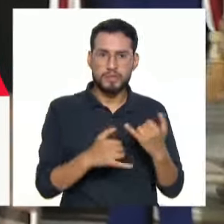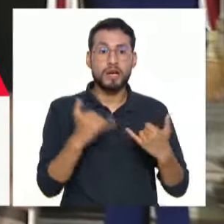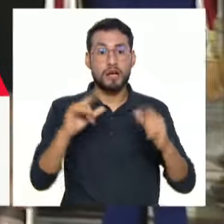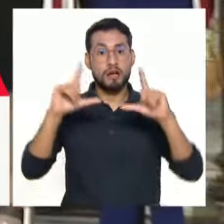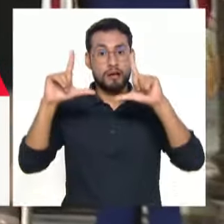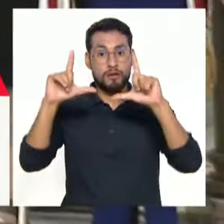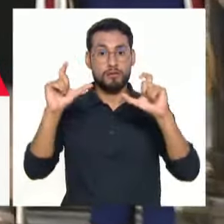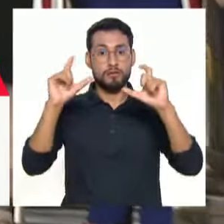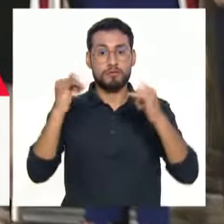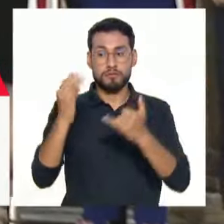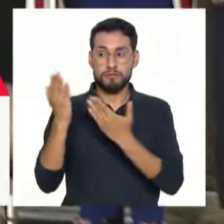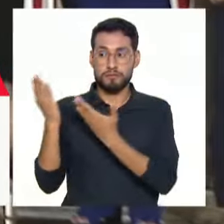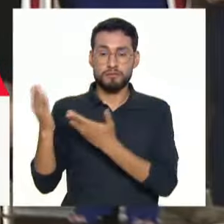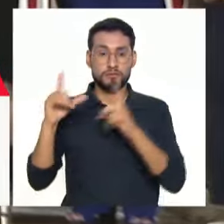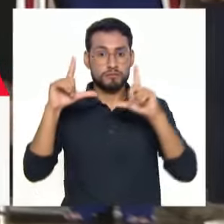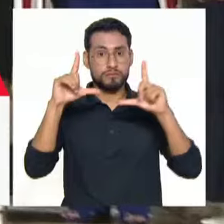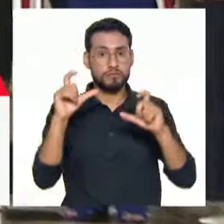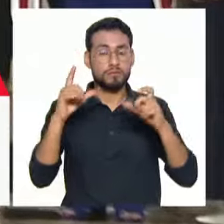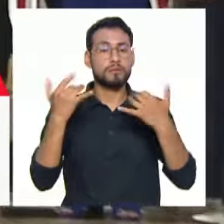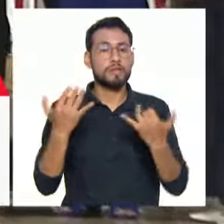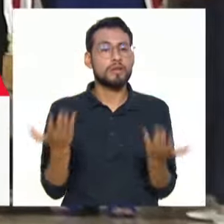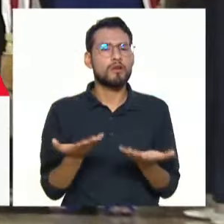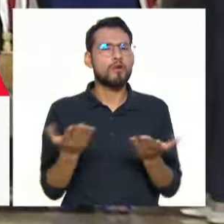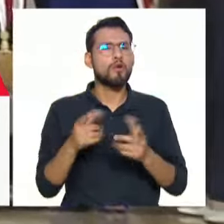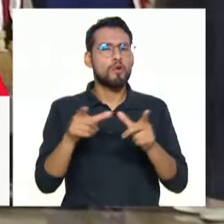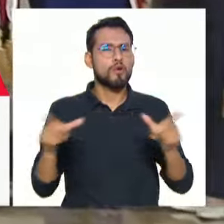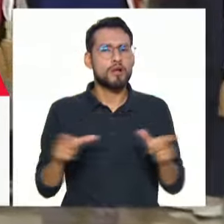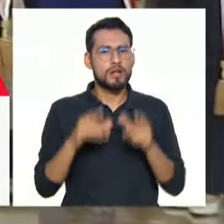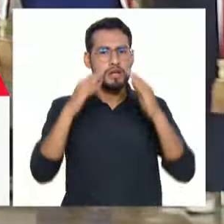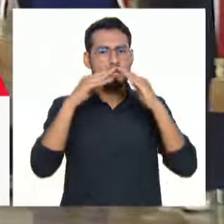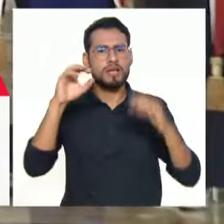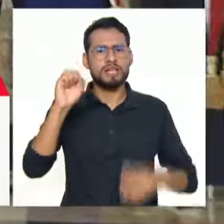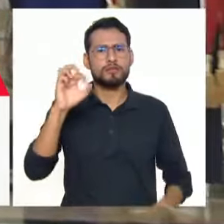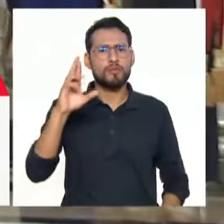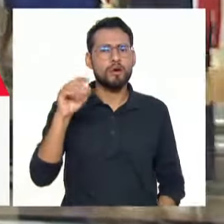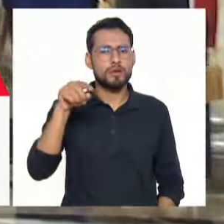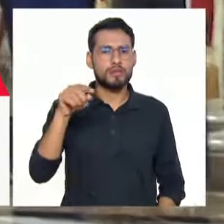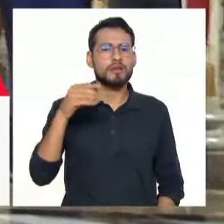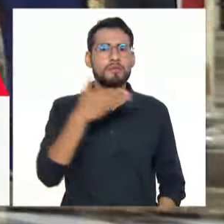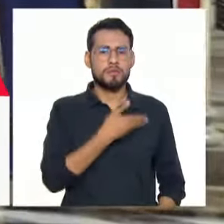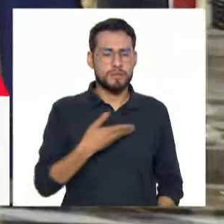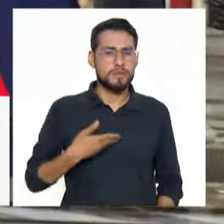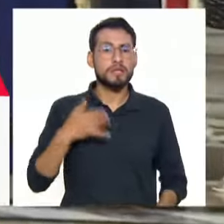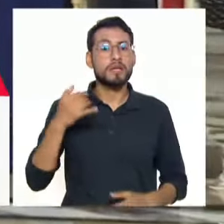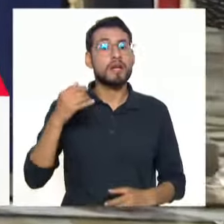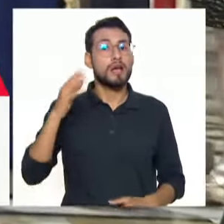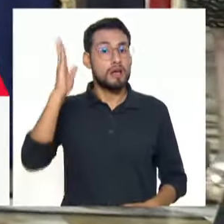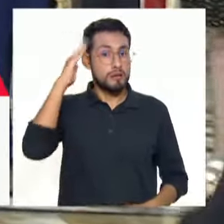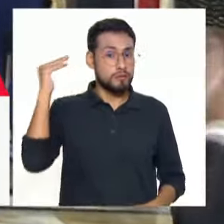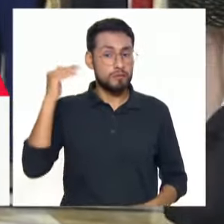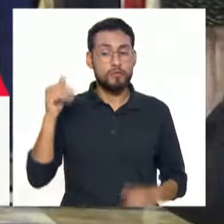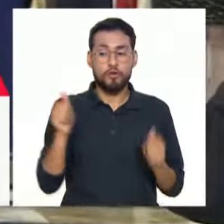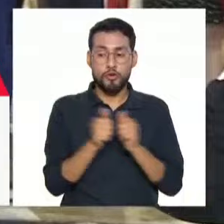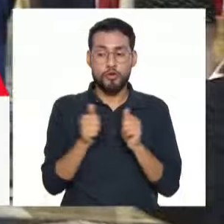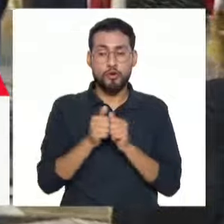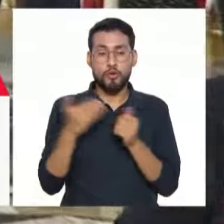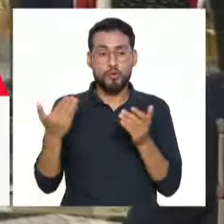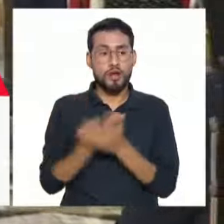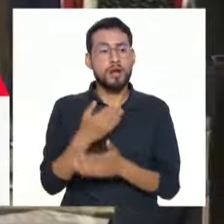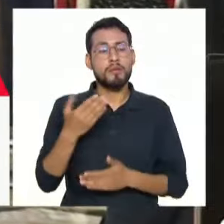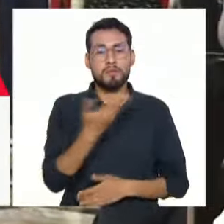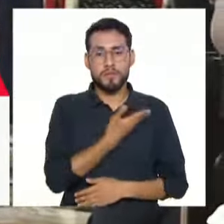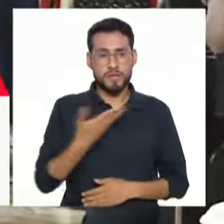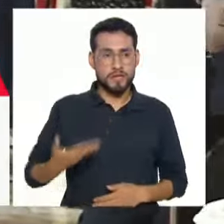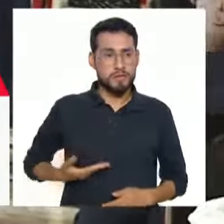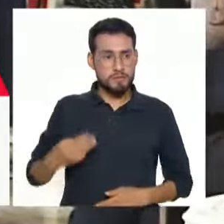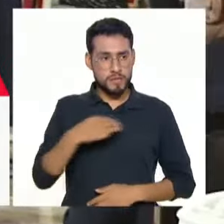foto en estos momentos acá en la sala El Espuru. Vemos a la presidenta Dina Boluarte, acompañada por el nuevo presidente